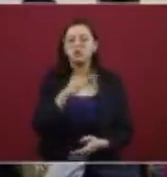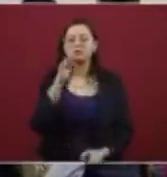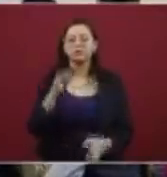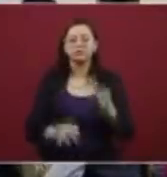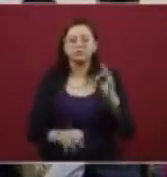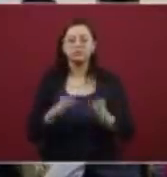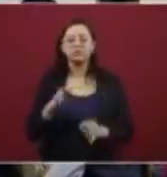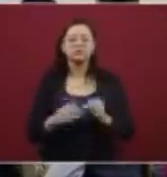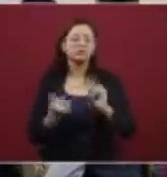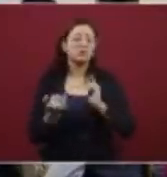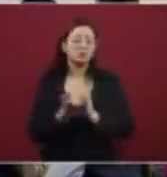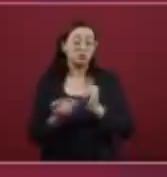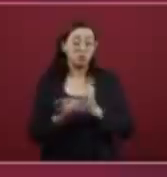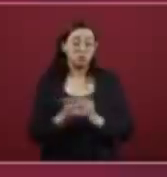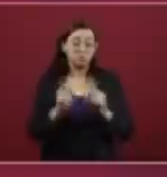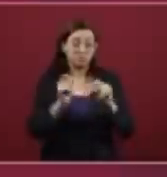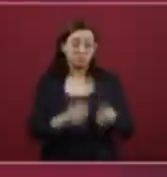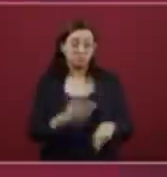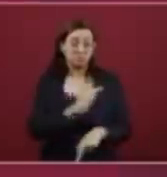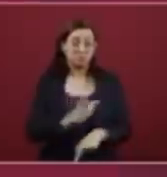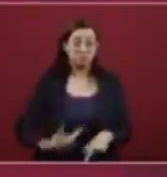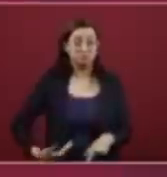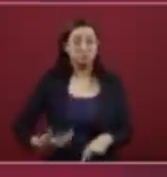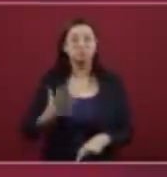el robo de combustible,